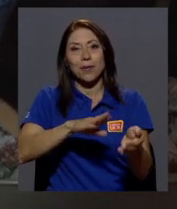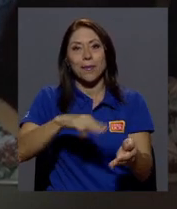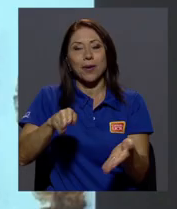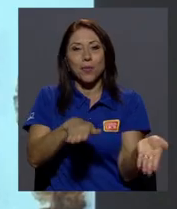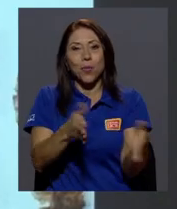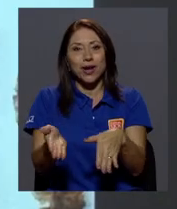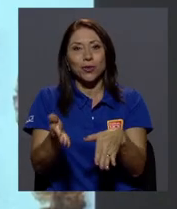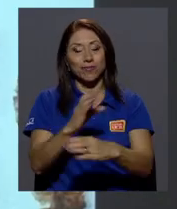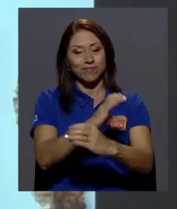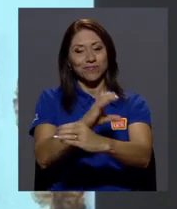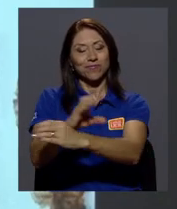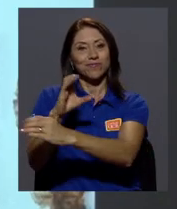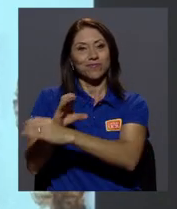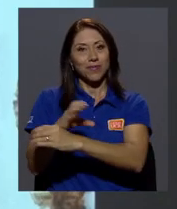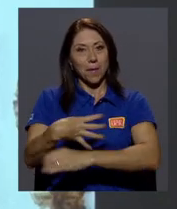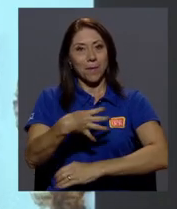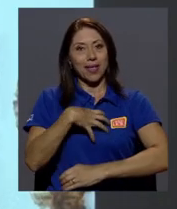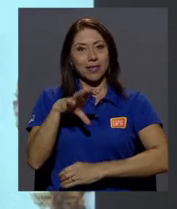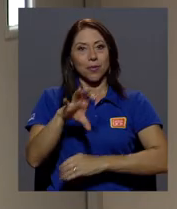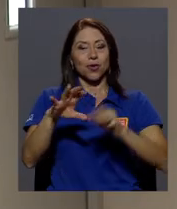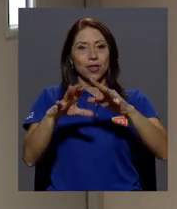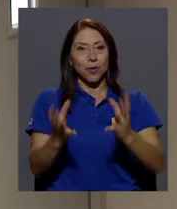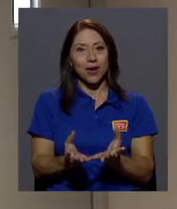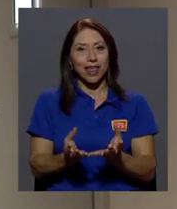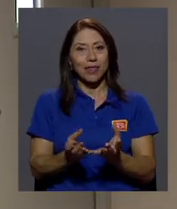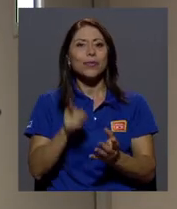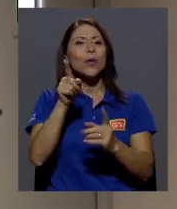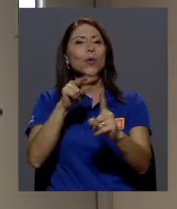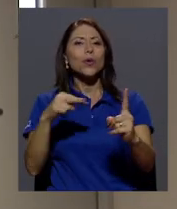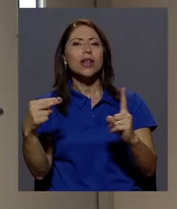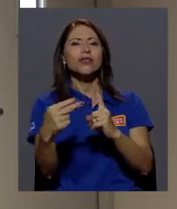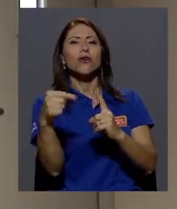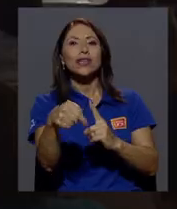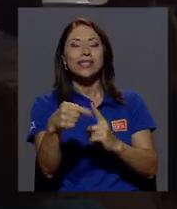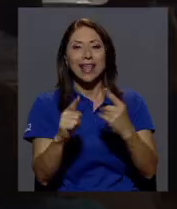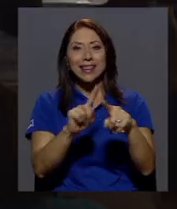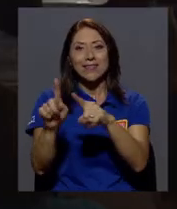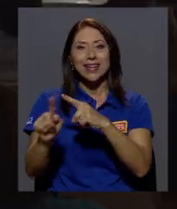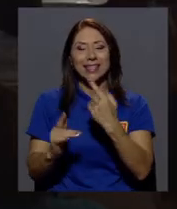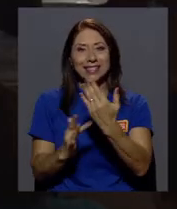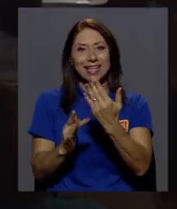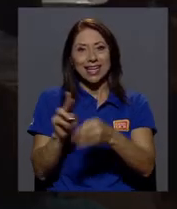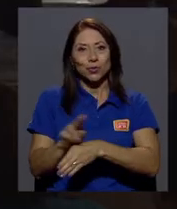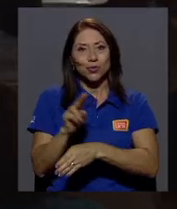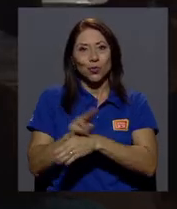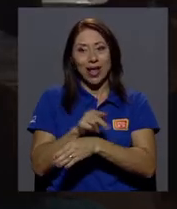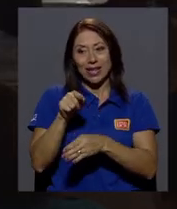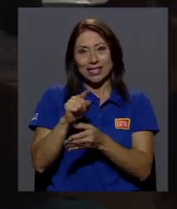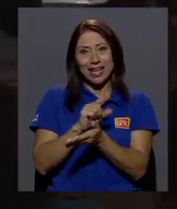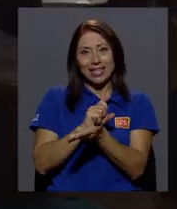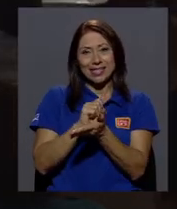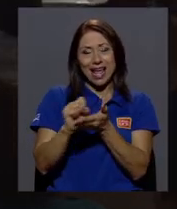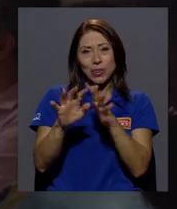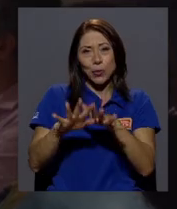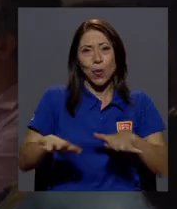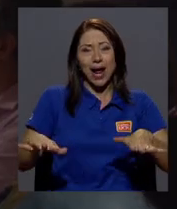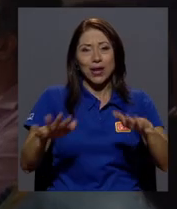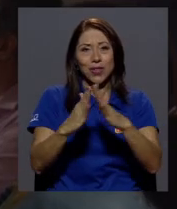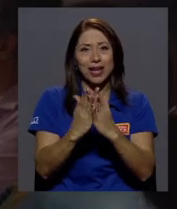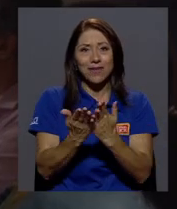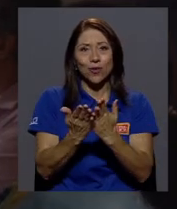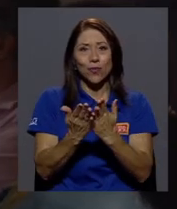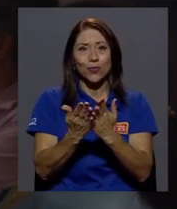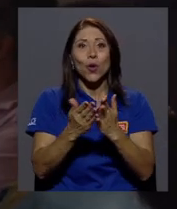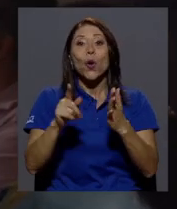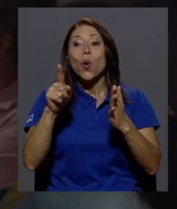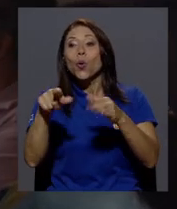enfoque de preservación de patrimonio de la humanidad. Uno de los enfoques fue las diferentes técnicas usadas en el Santuario del Libro, una ala del Museo